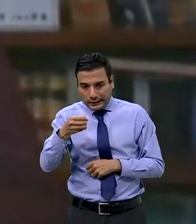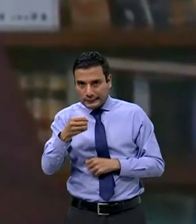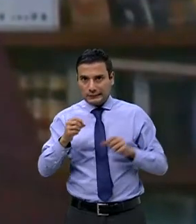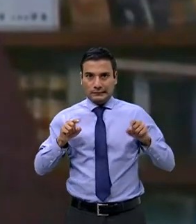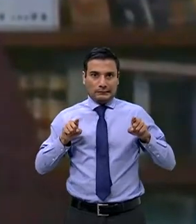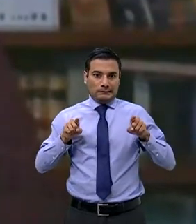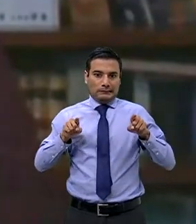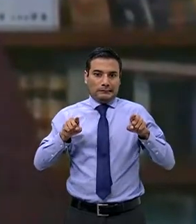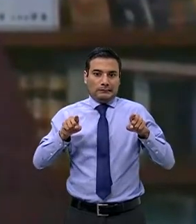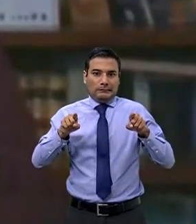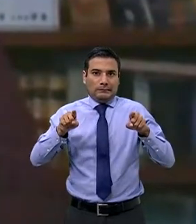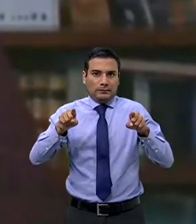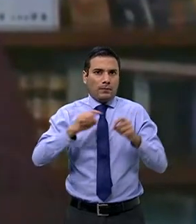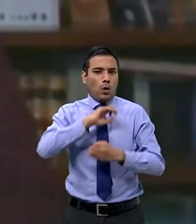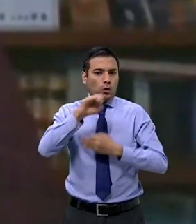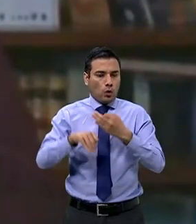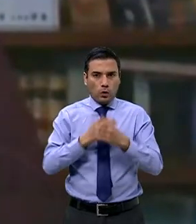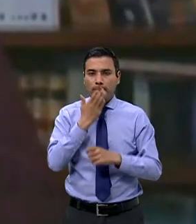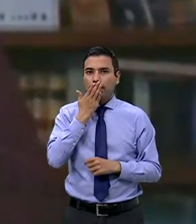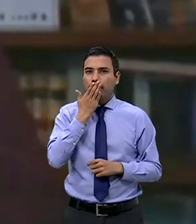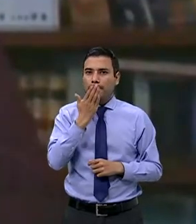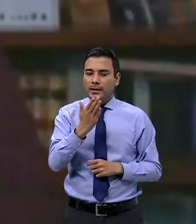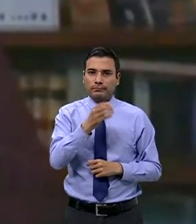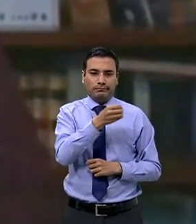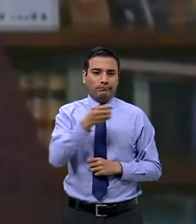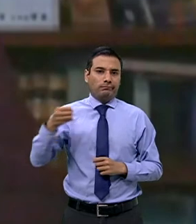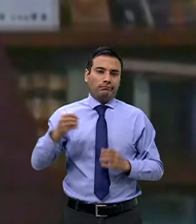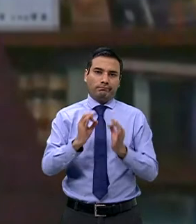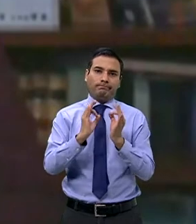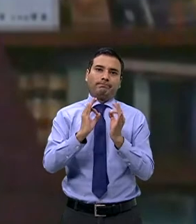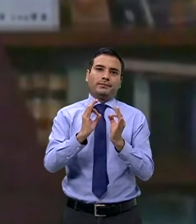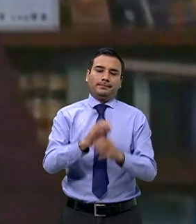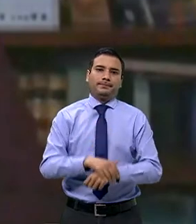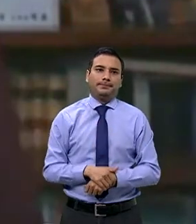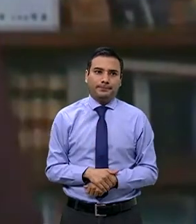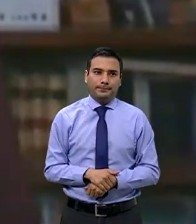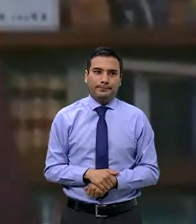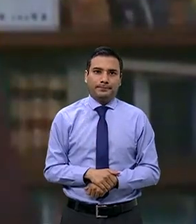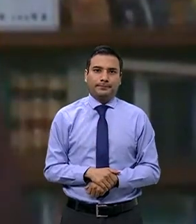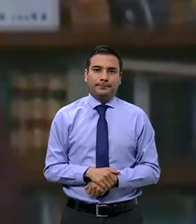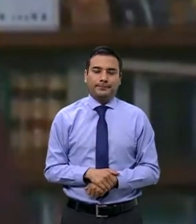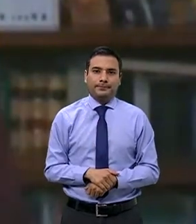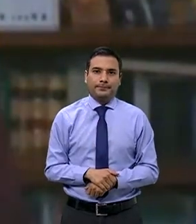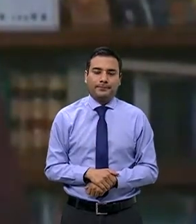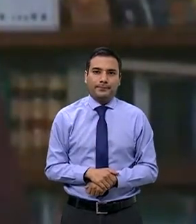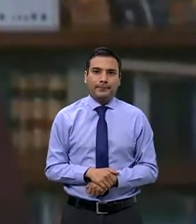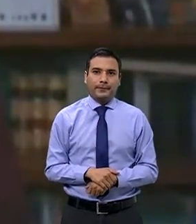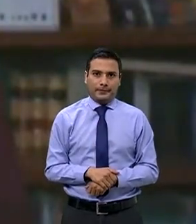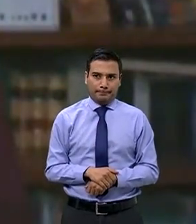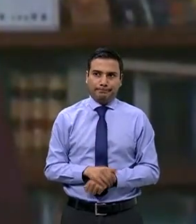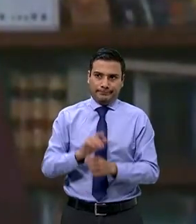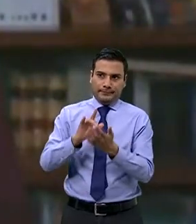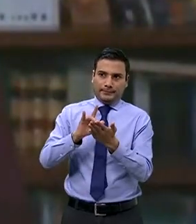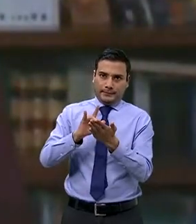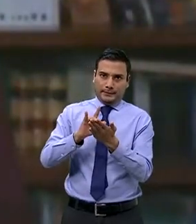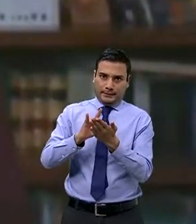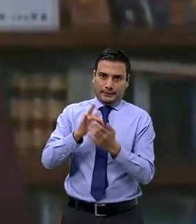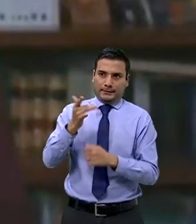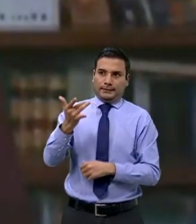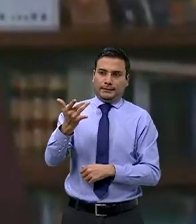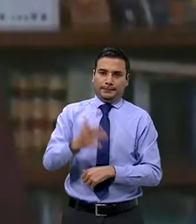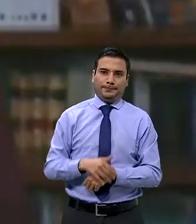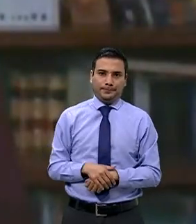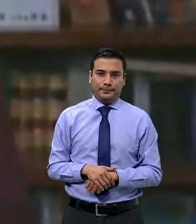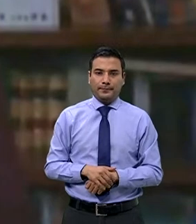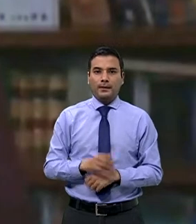y llegamos a buen puerto en la organización creo que es agradecimiento también vale para toda